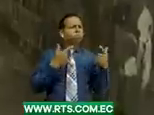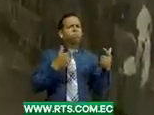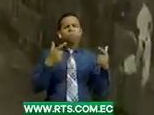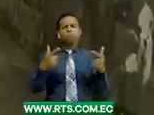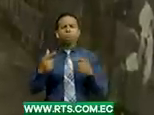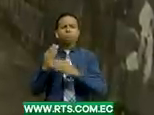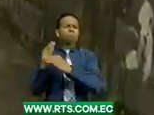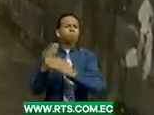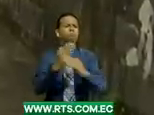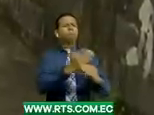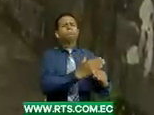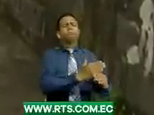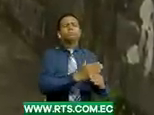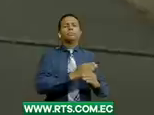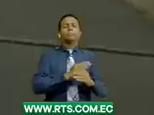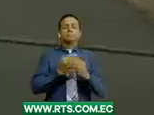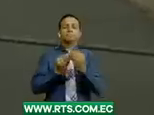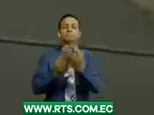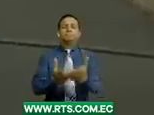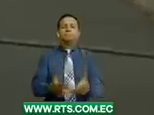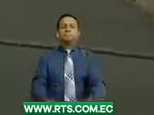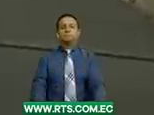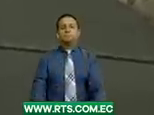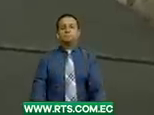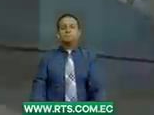AMPA. Informó Roselena Vascones.